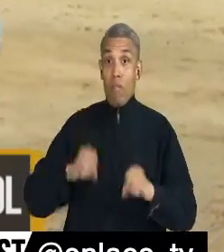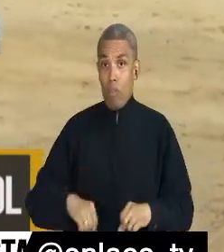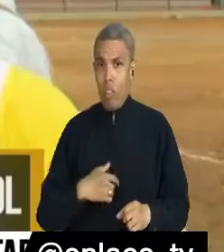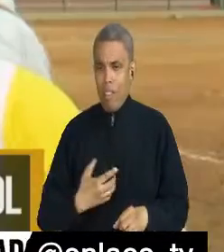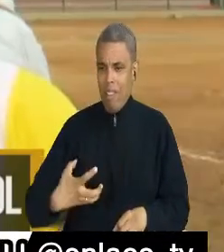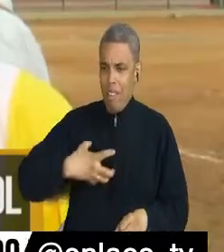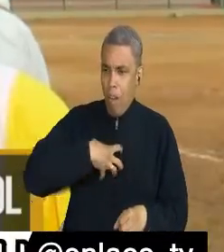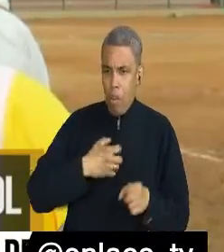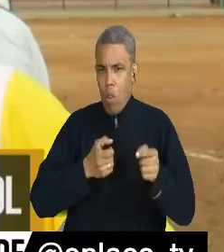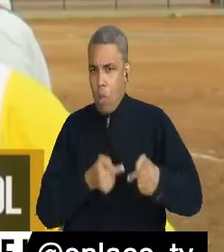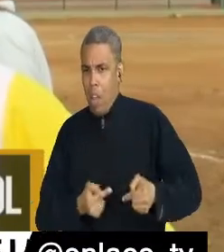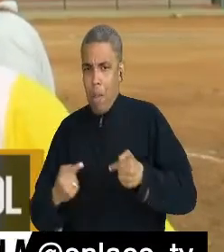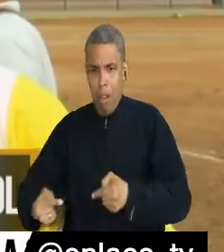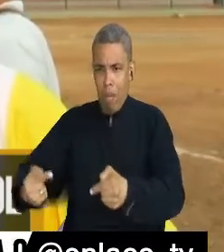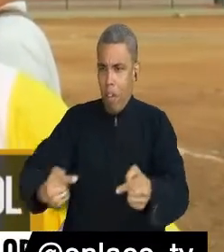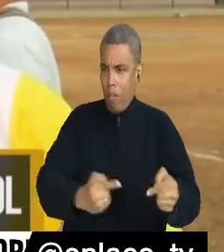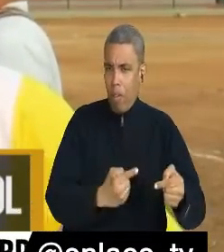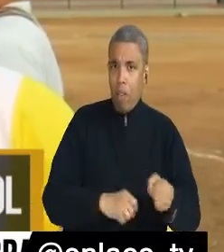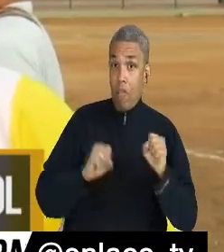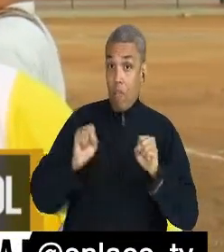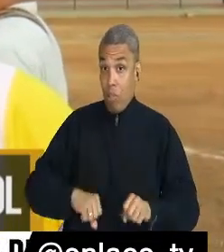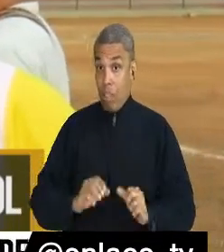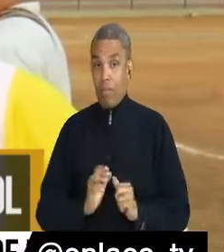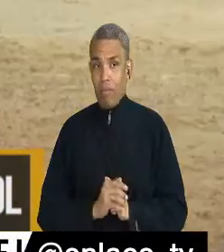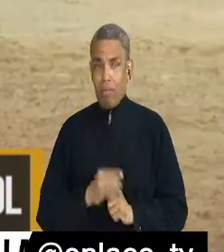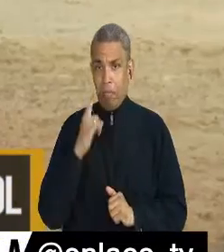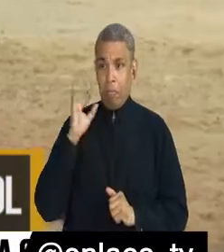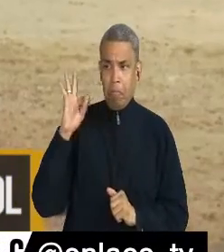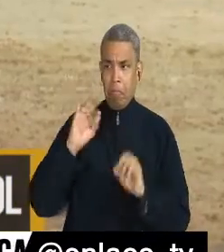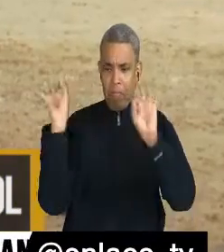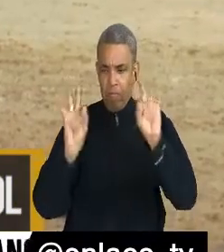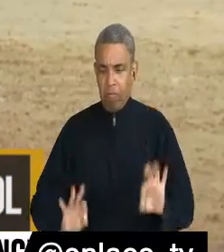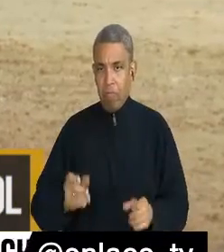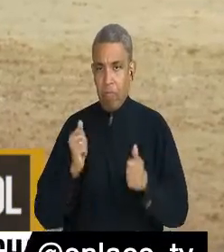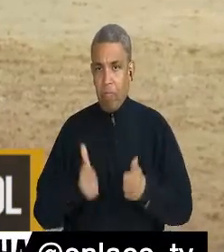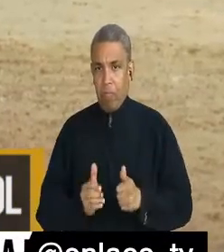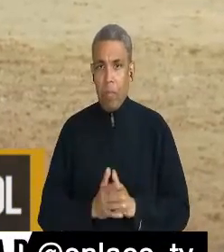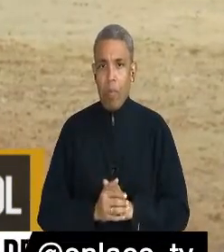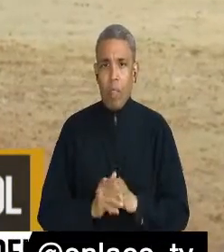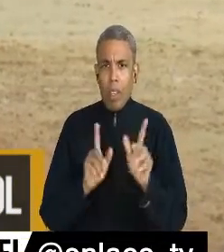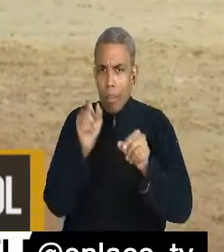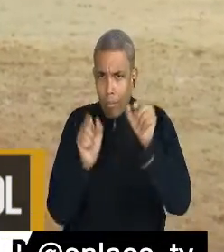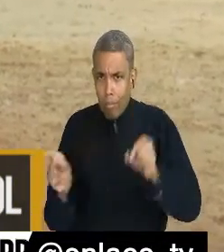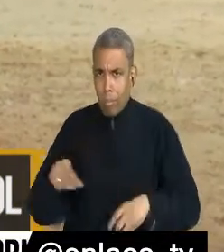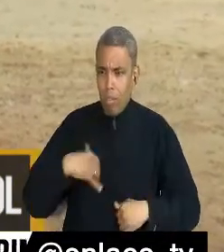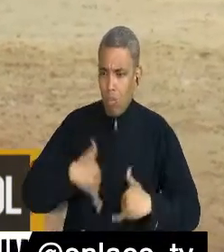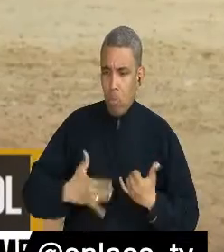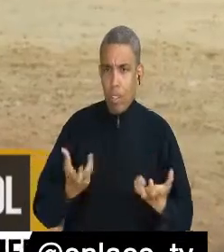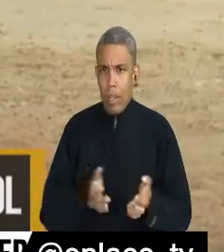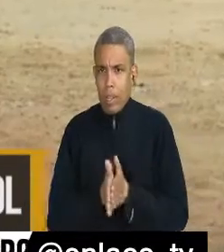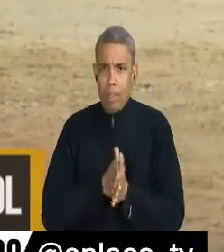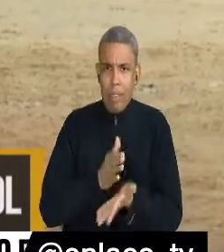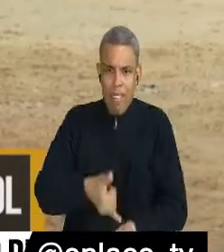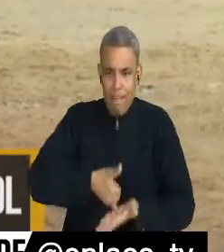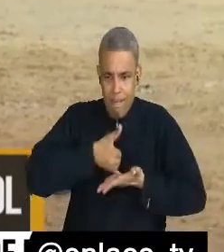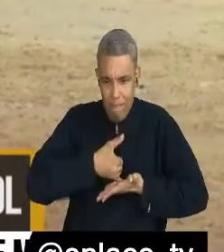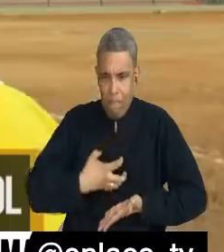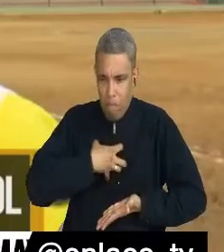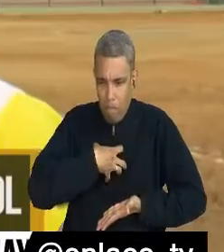ya se les quedó de una buena manera con disciplina los jugadores esperan quedarse con el primer puesto de este nacional